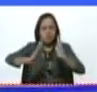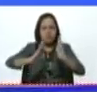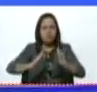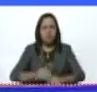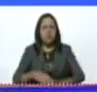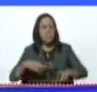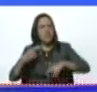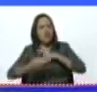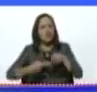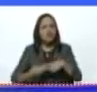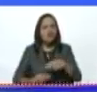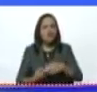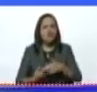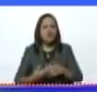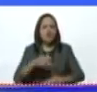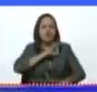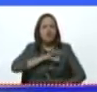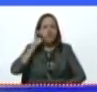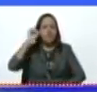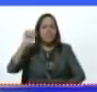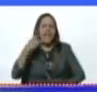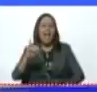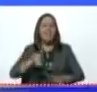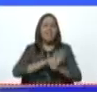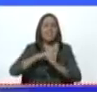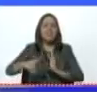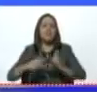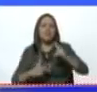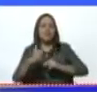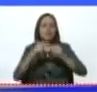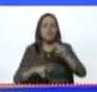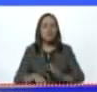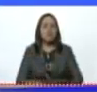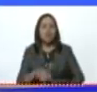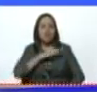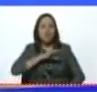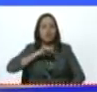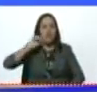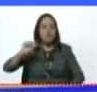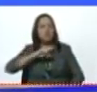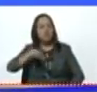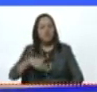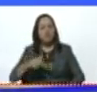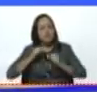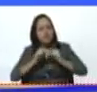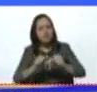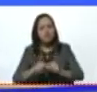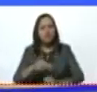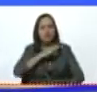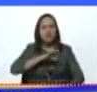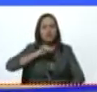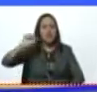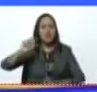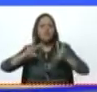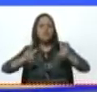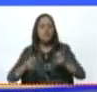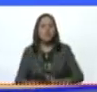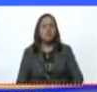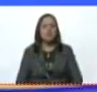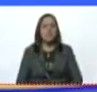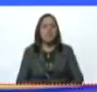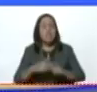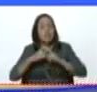revolución socialista. Tenemos derecho a construir el socialismo y lo vamos a construir. Un socialismo nuevo, democrático,